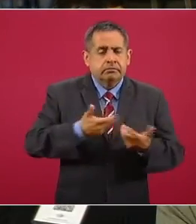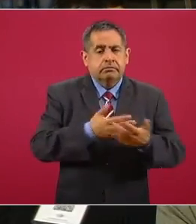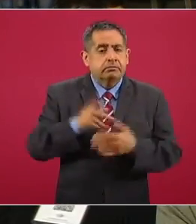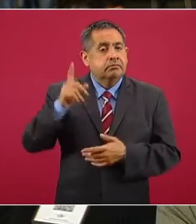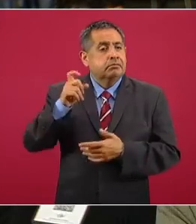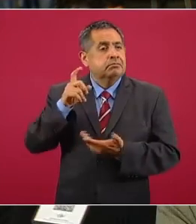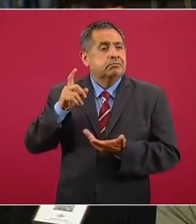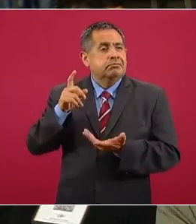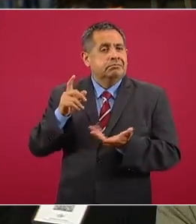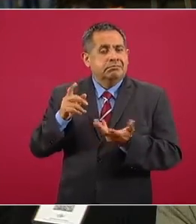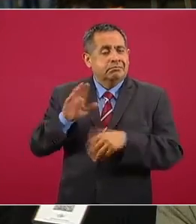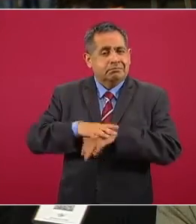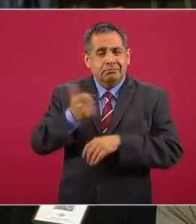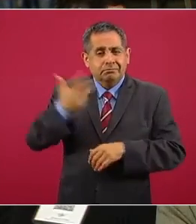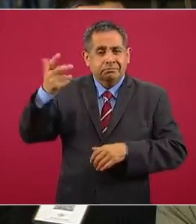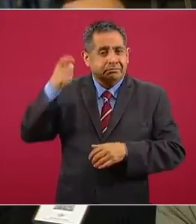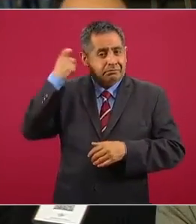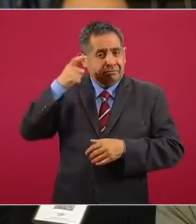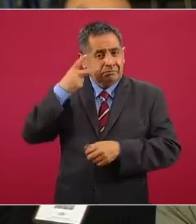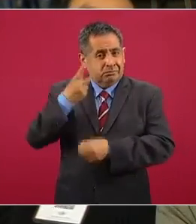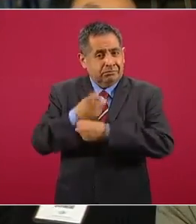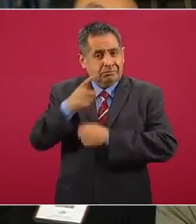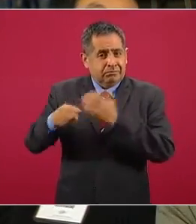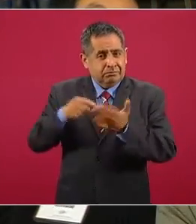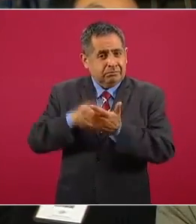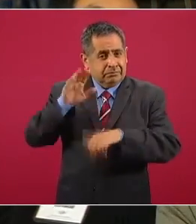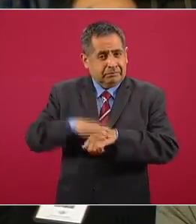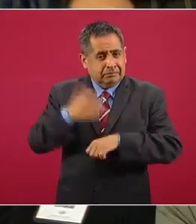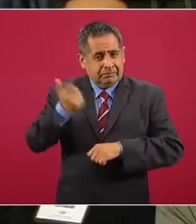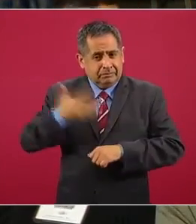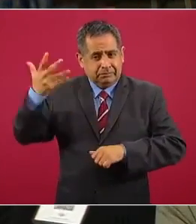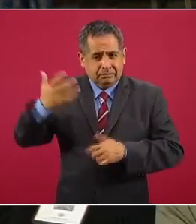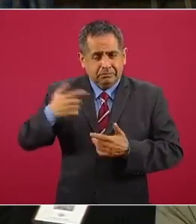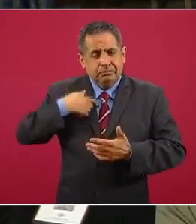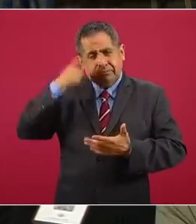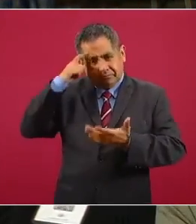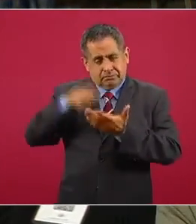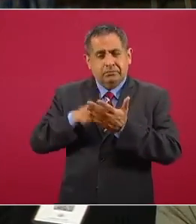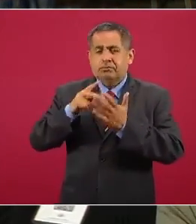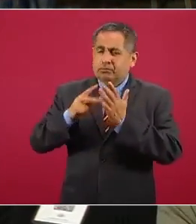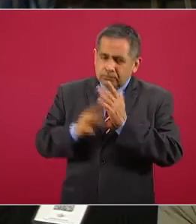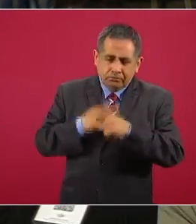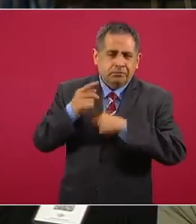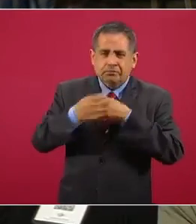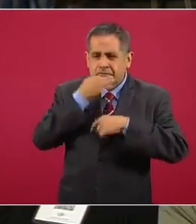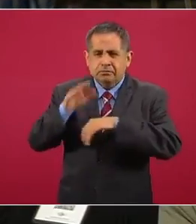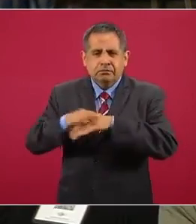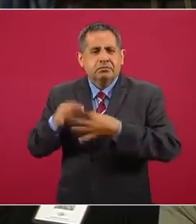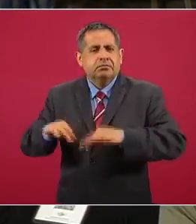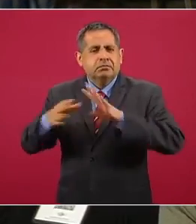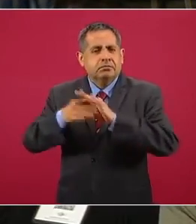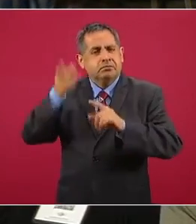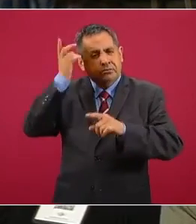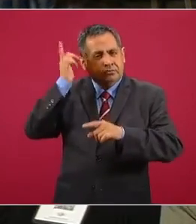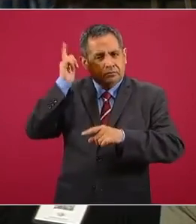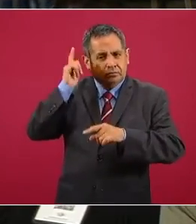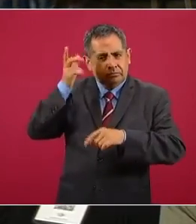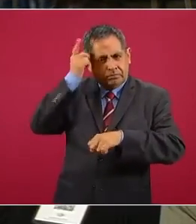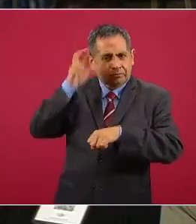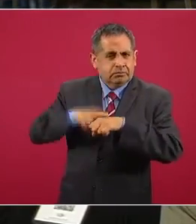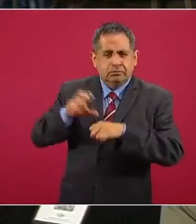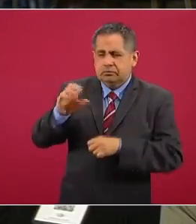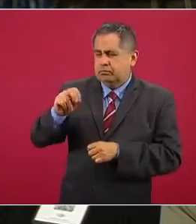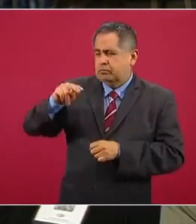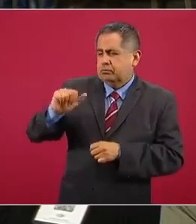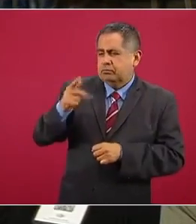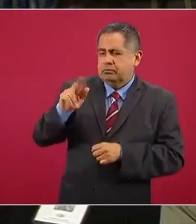lugar nacional de cobro del agua. Entonces, por eso se me hizo importante volver a reiterar este caso y ojalá que la directora de Conagua nos pudiera